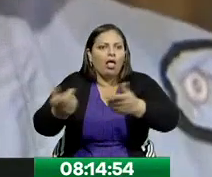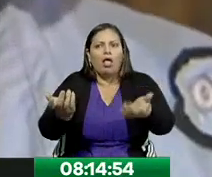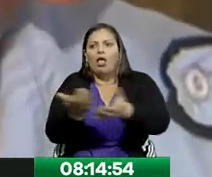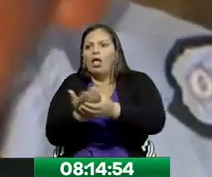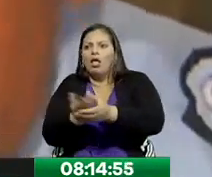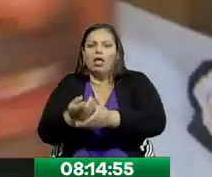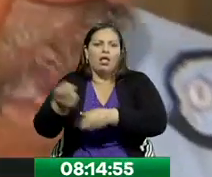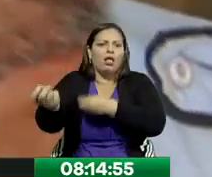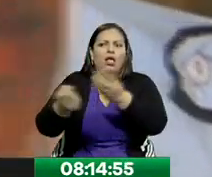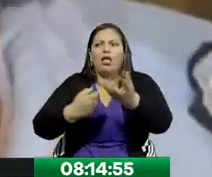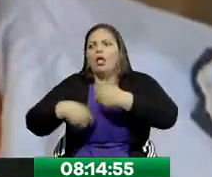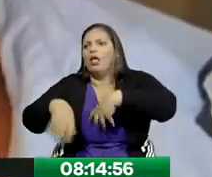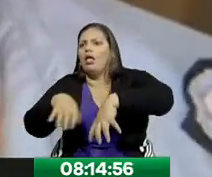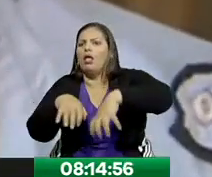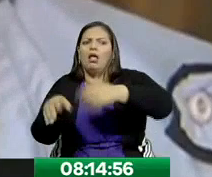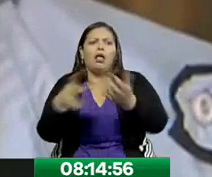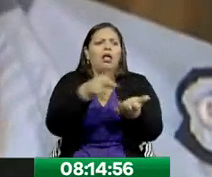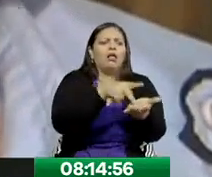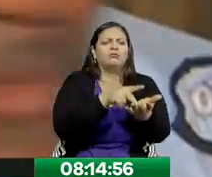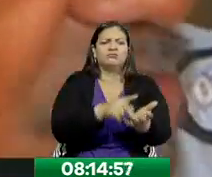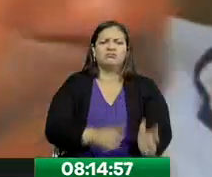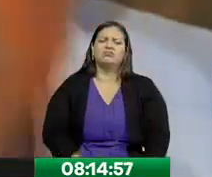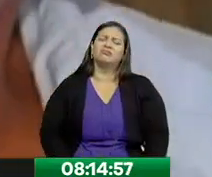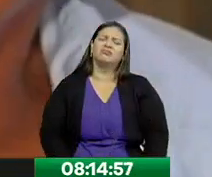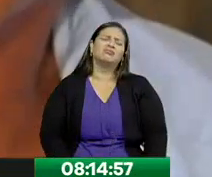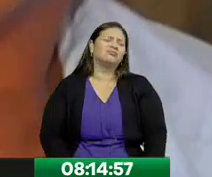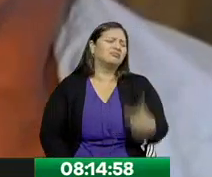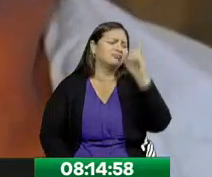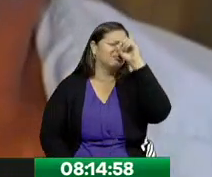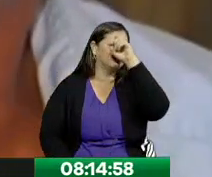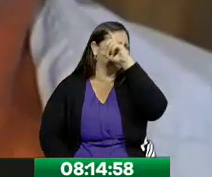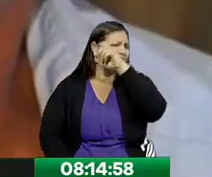que traten de indemnizarme, no para mí, yo pido para mi